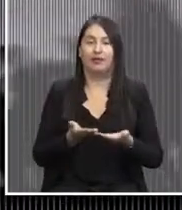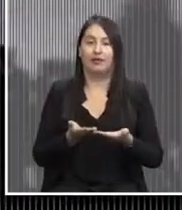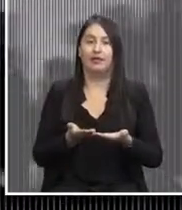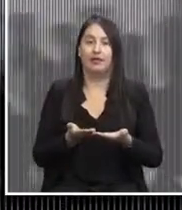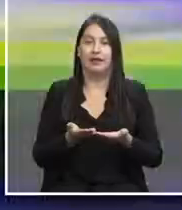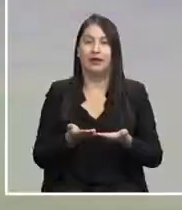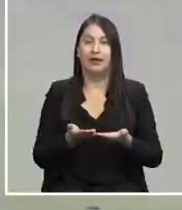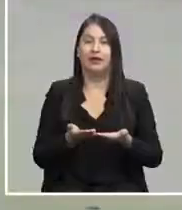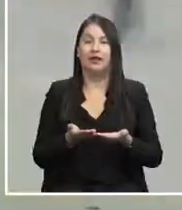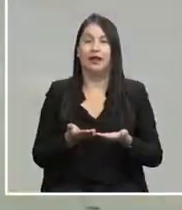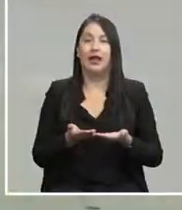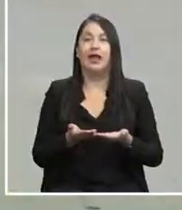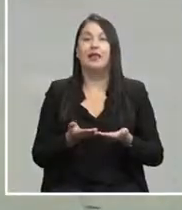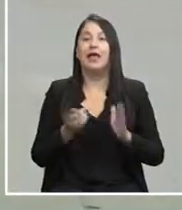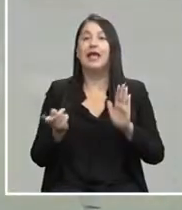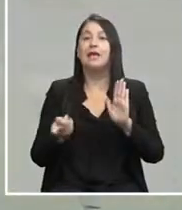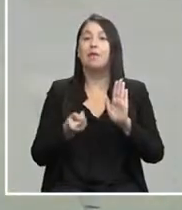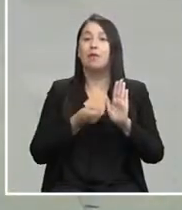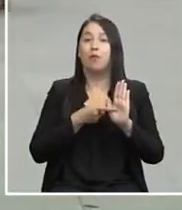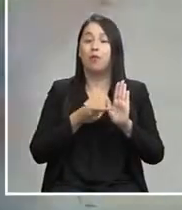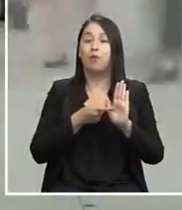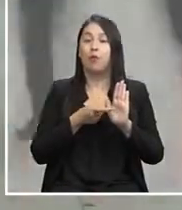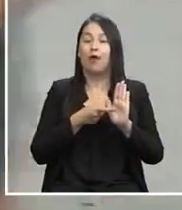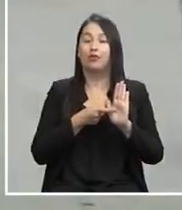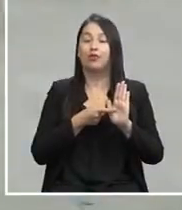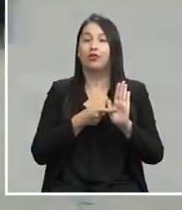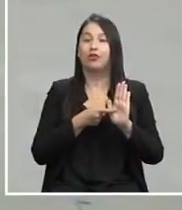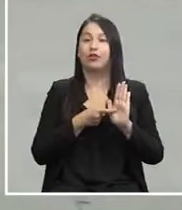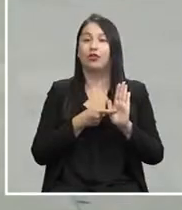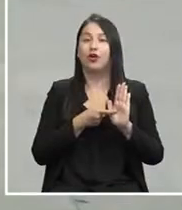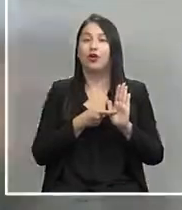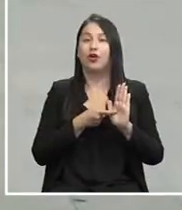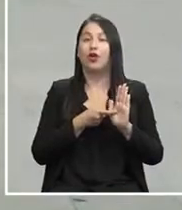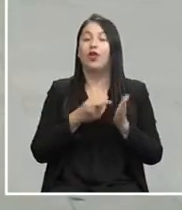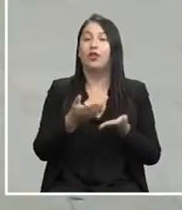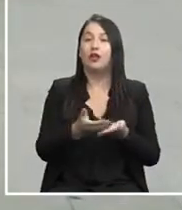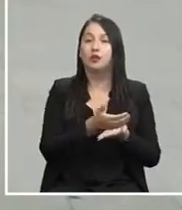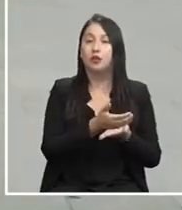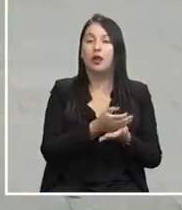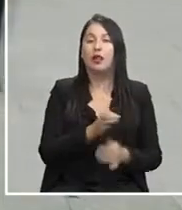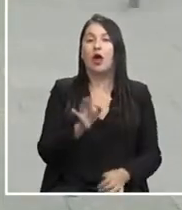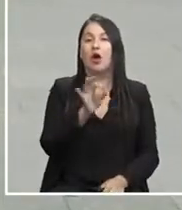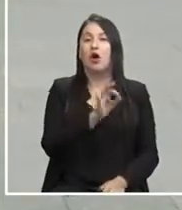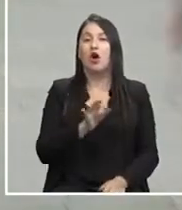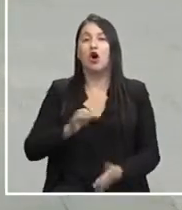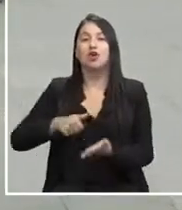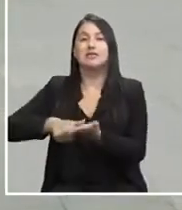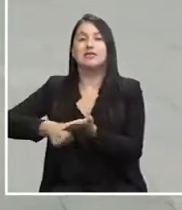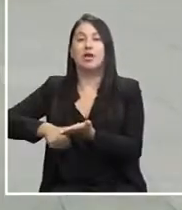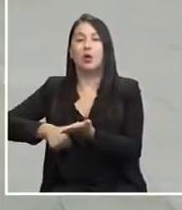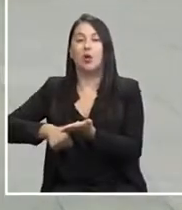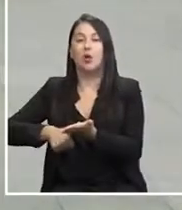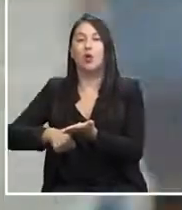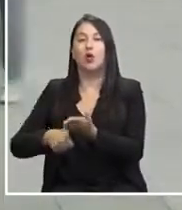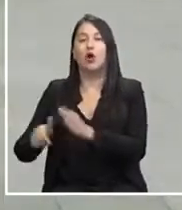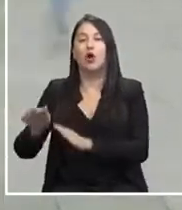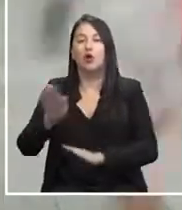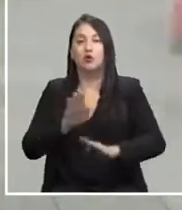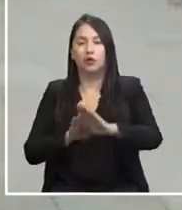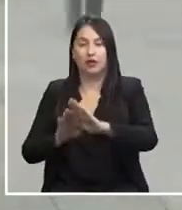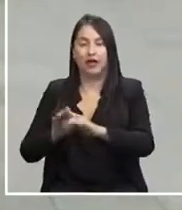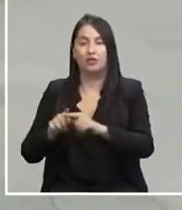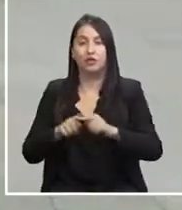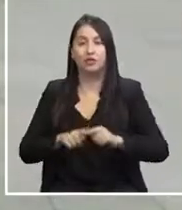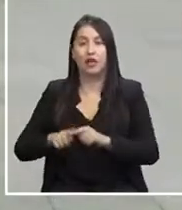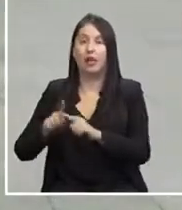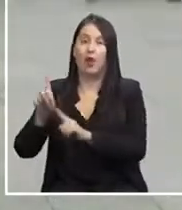de las declaraciones del impuesto a la renta, de algunos registros de seguridad social de algunos países. De